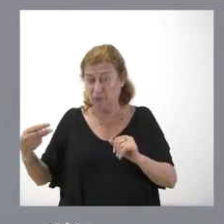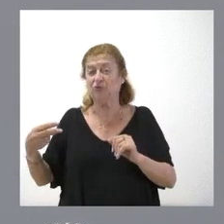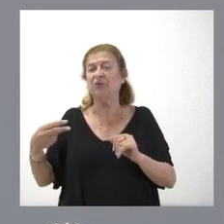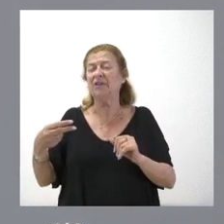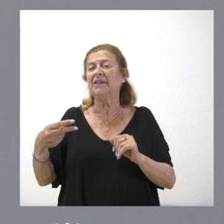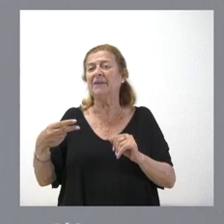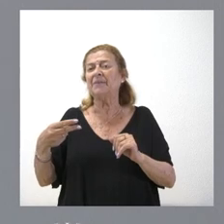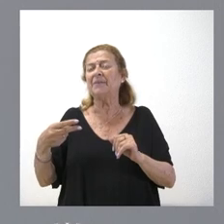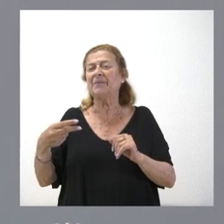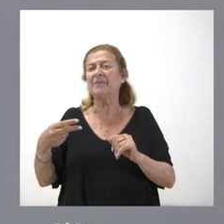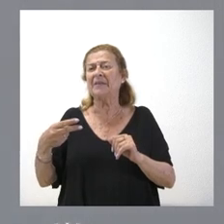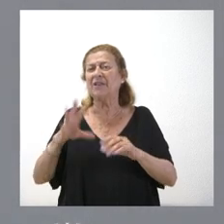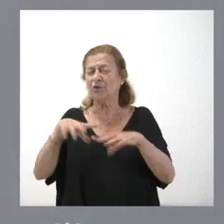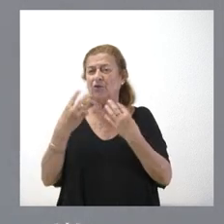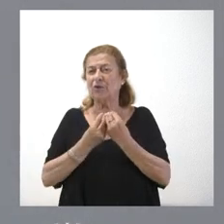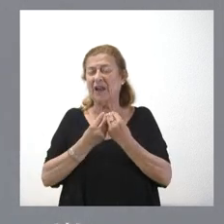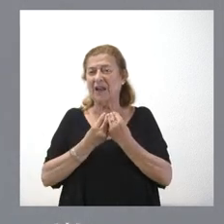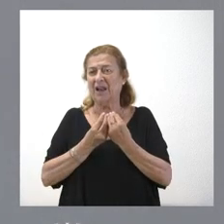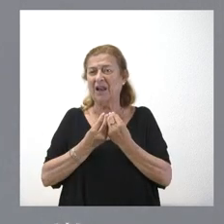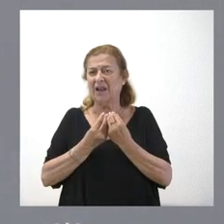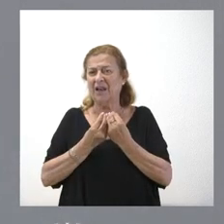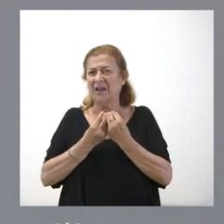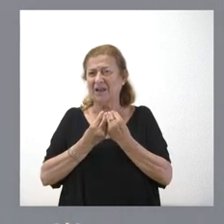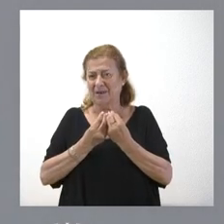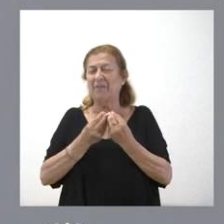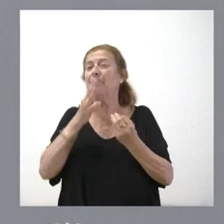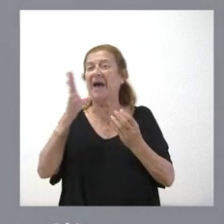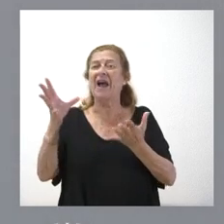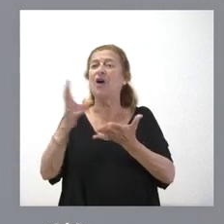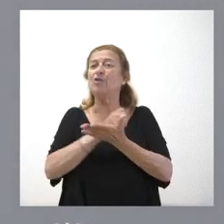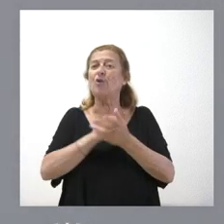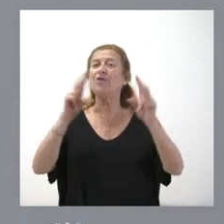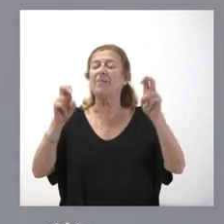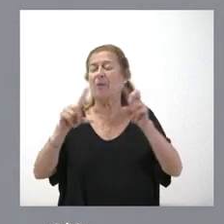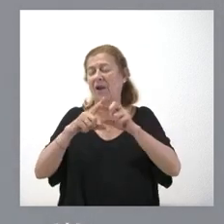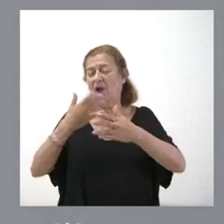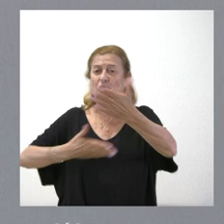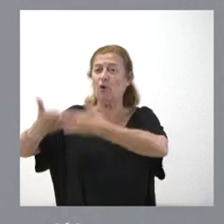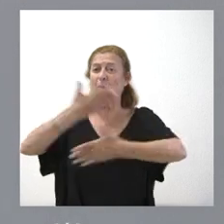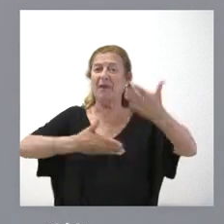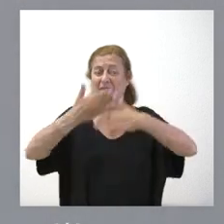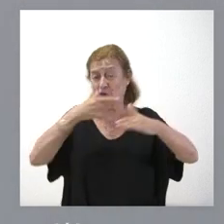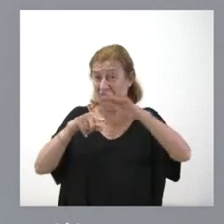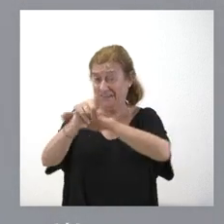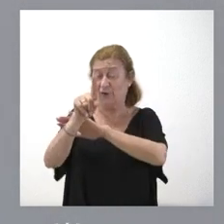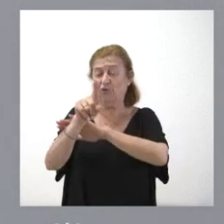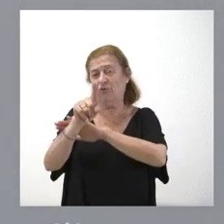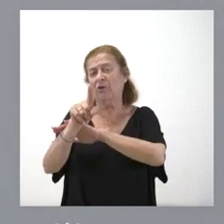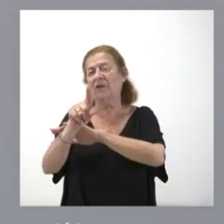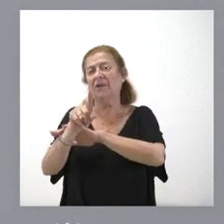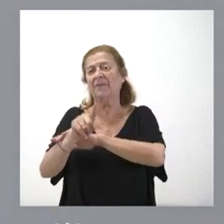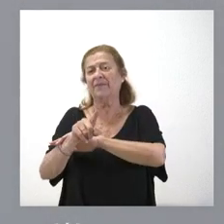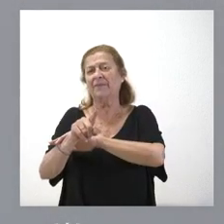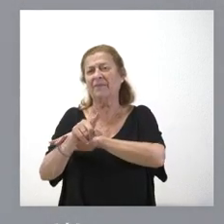euros del total disponible para todo lo que es el tema de cooperación al desarrollo